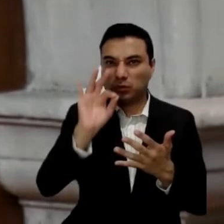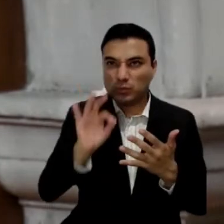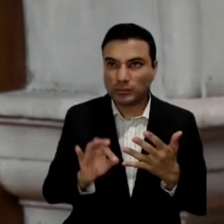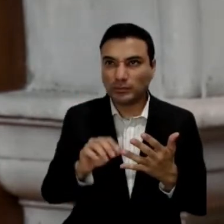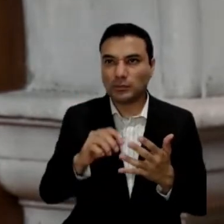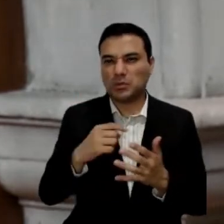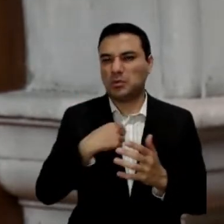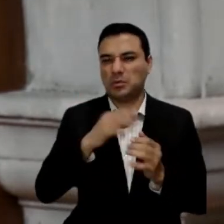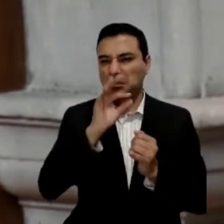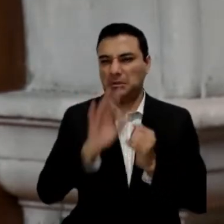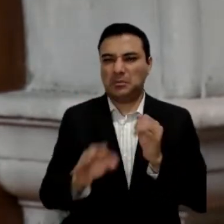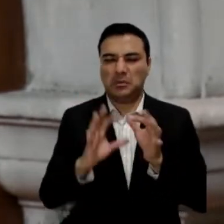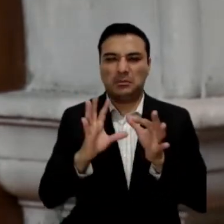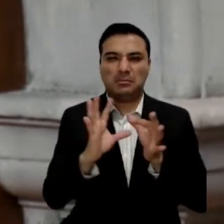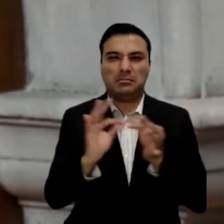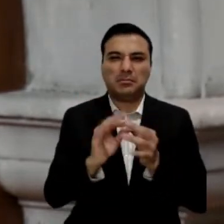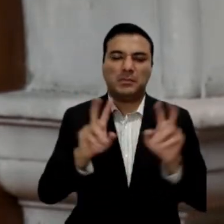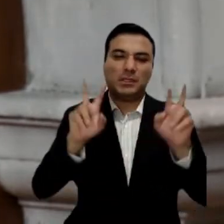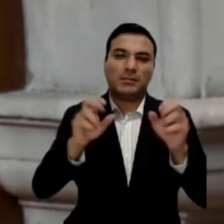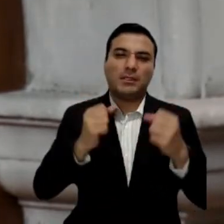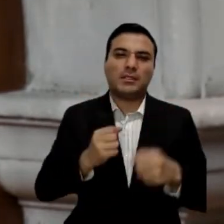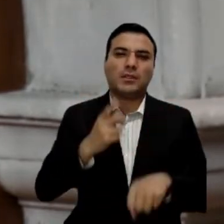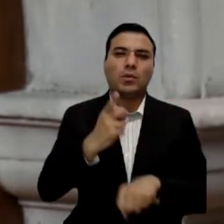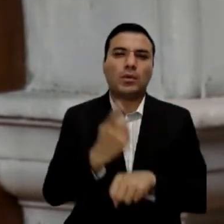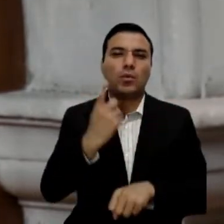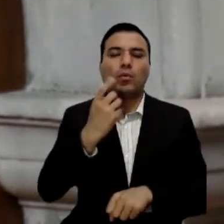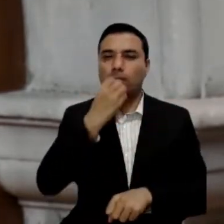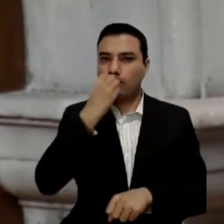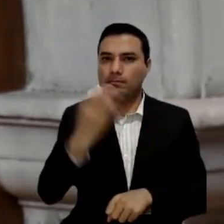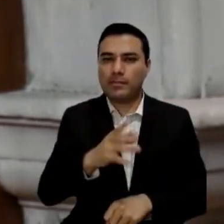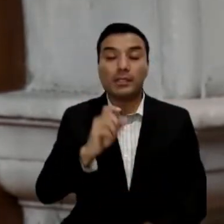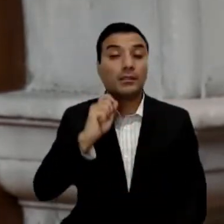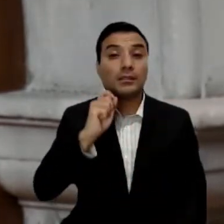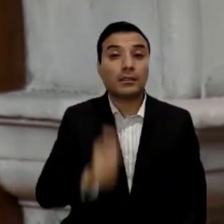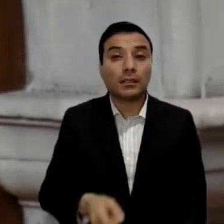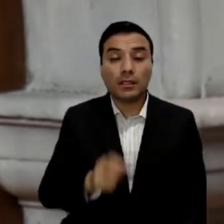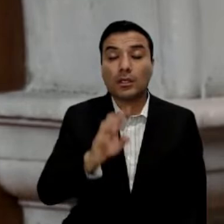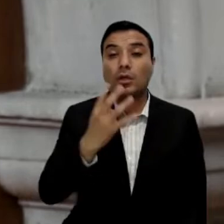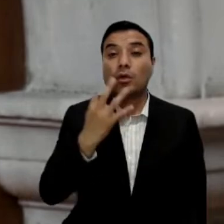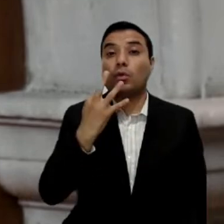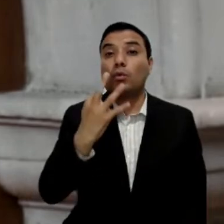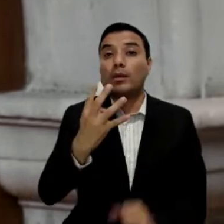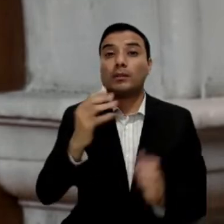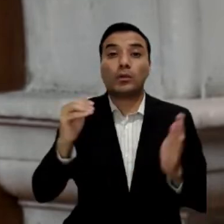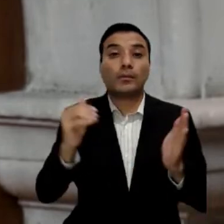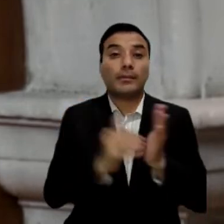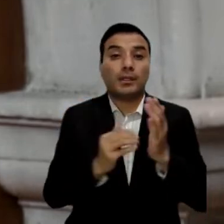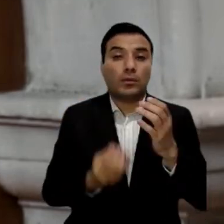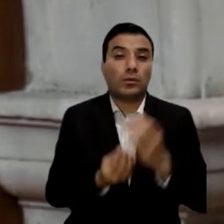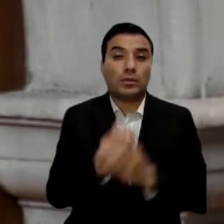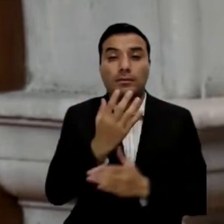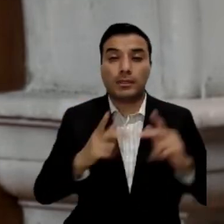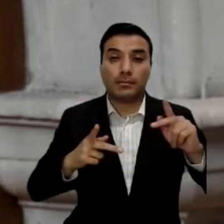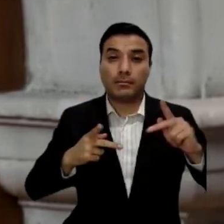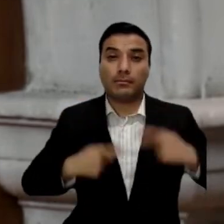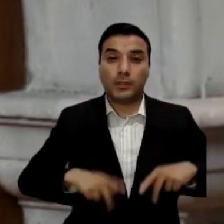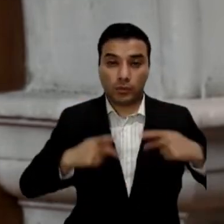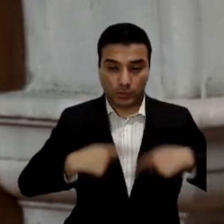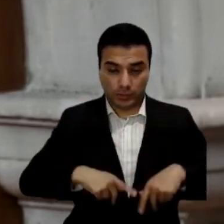tema de seguridad, un logro importante son los más de 4,000 nuevos elementos de seguridad pública que contrató el Estado de